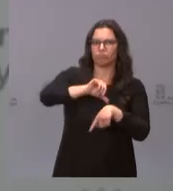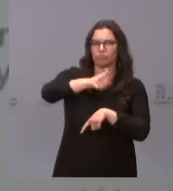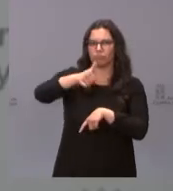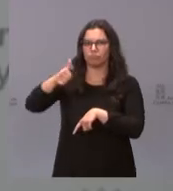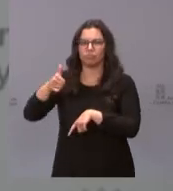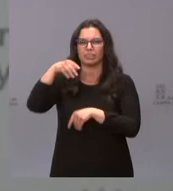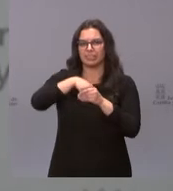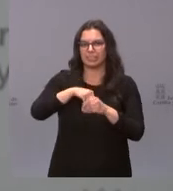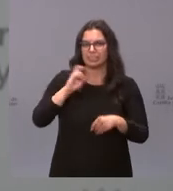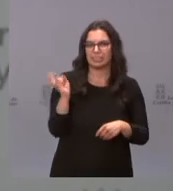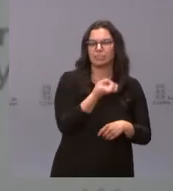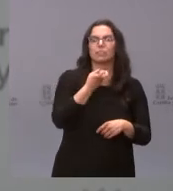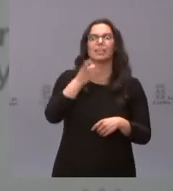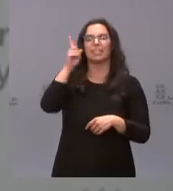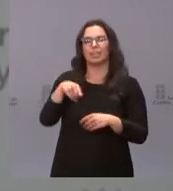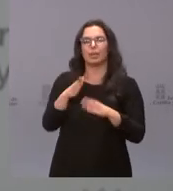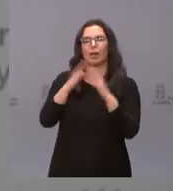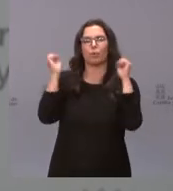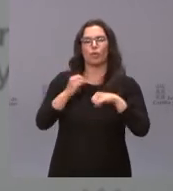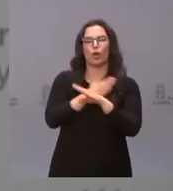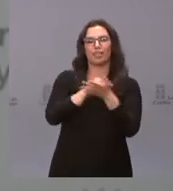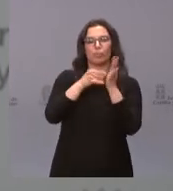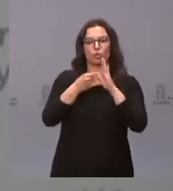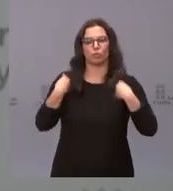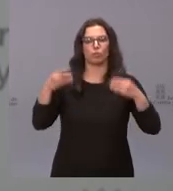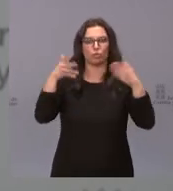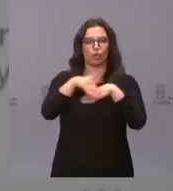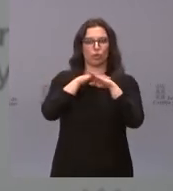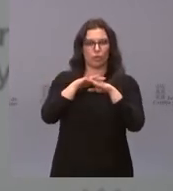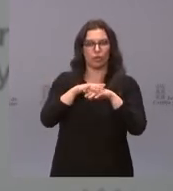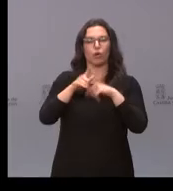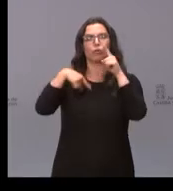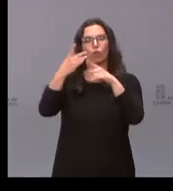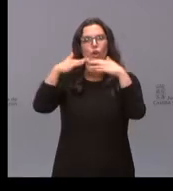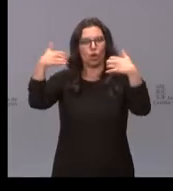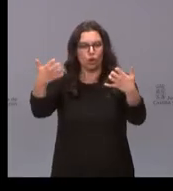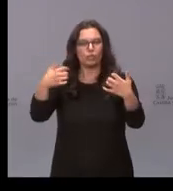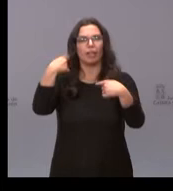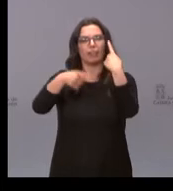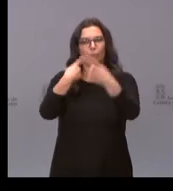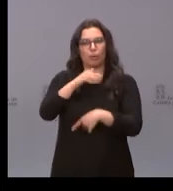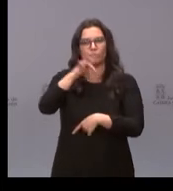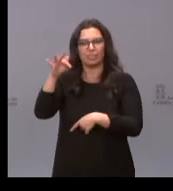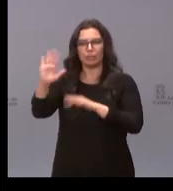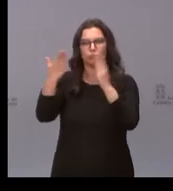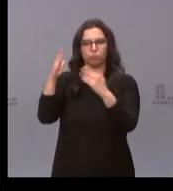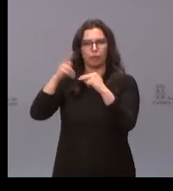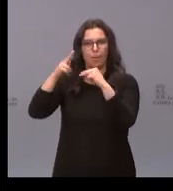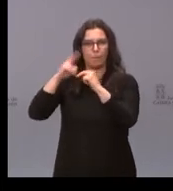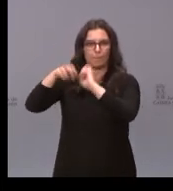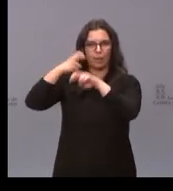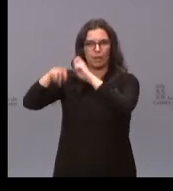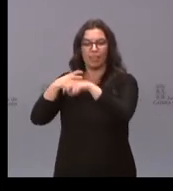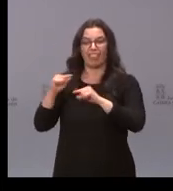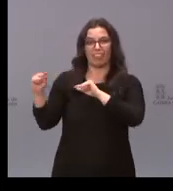y la aprobación del anteproyecto por parte del consejo de gobierno su entrada en las cortes la presentación de enmiendas el debate en la comisión de